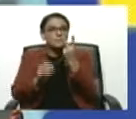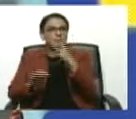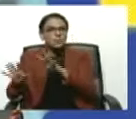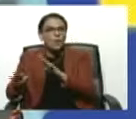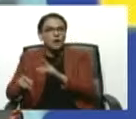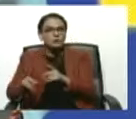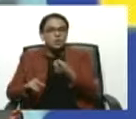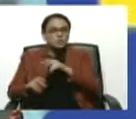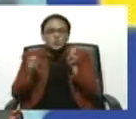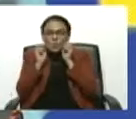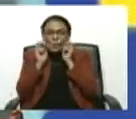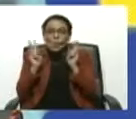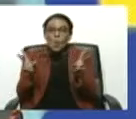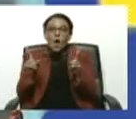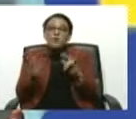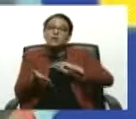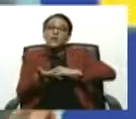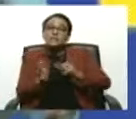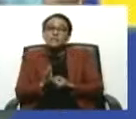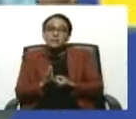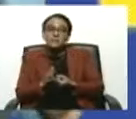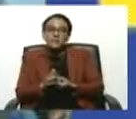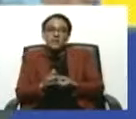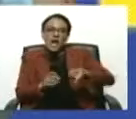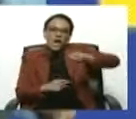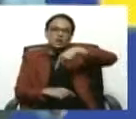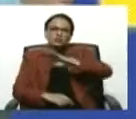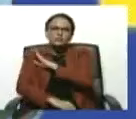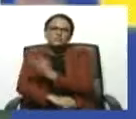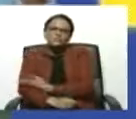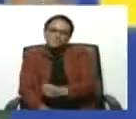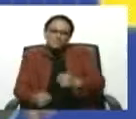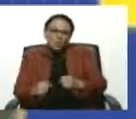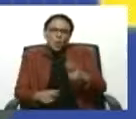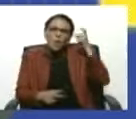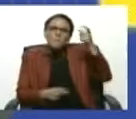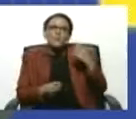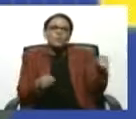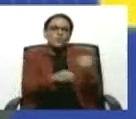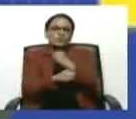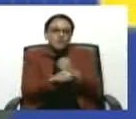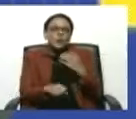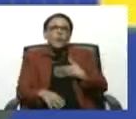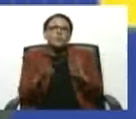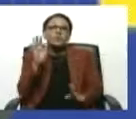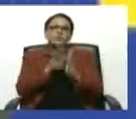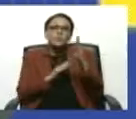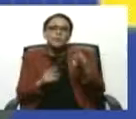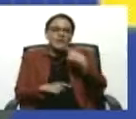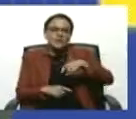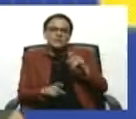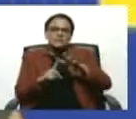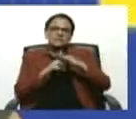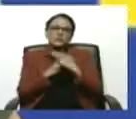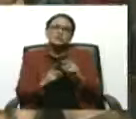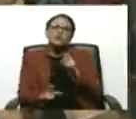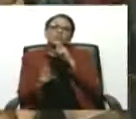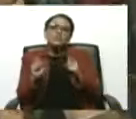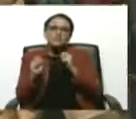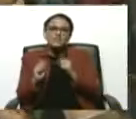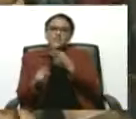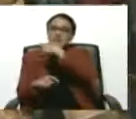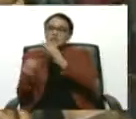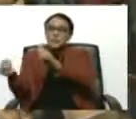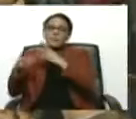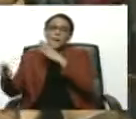asombroso, pero lo que está reflejando allí es la energía del pueblo venezolano para superar las dificultades, la determinación de